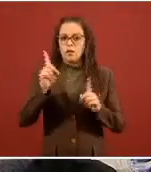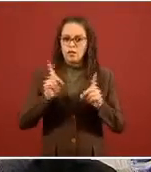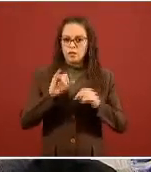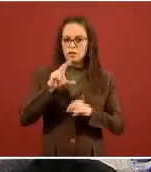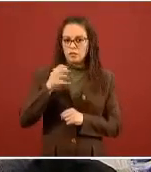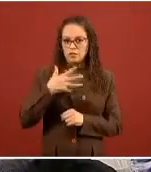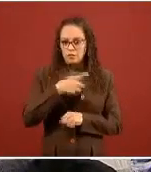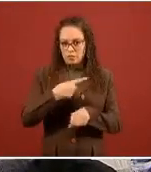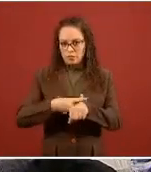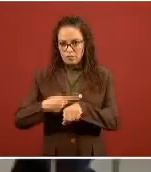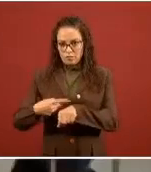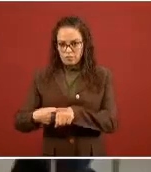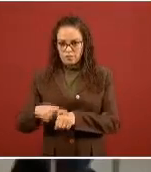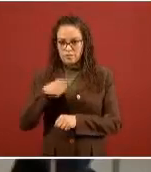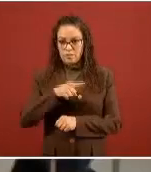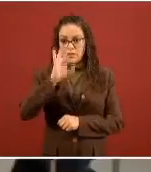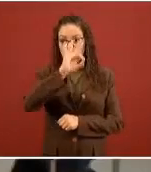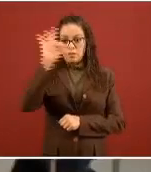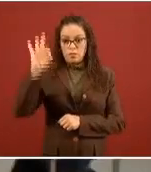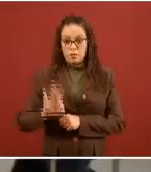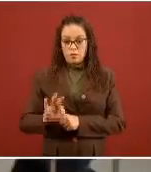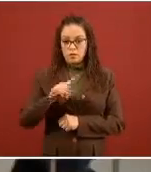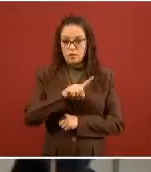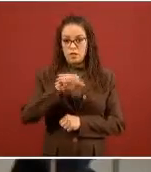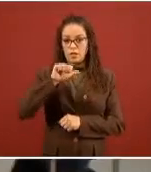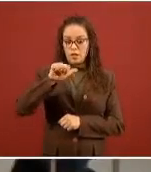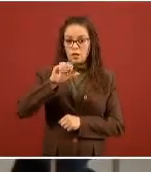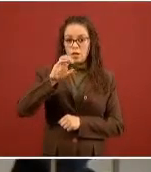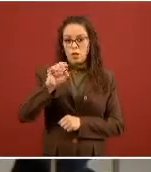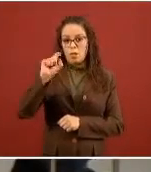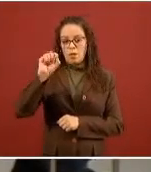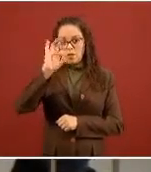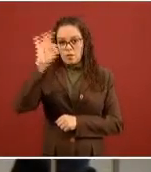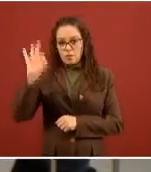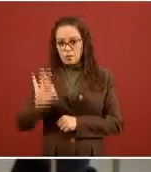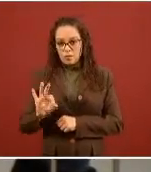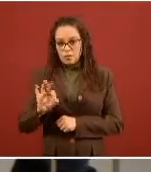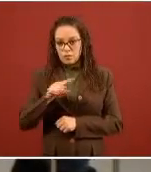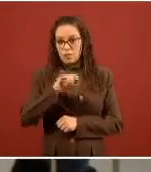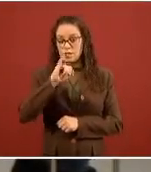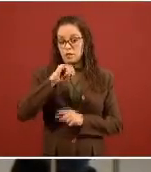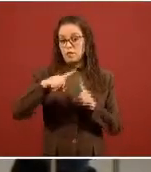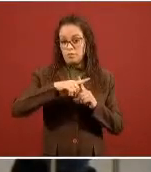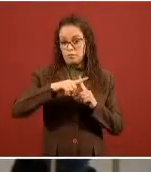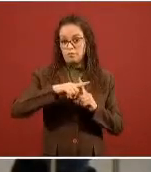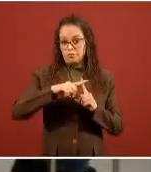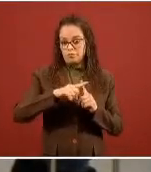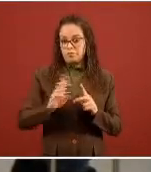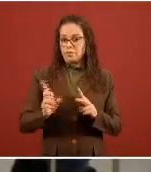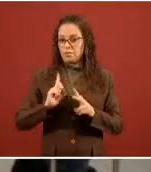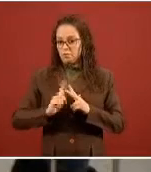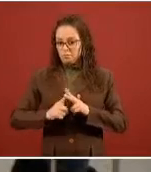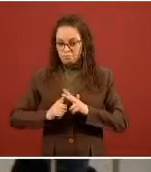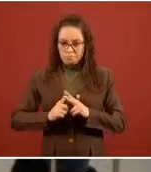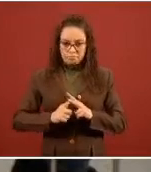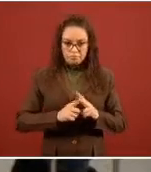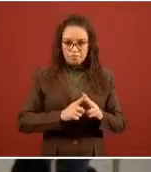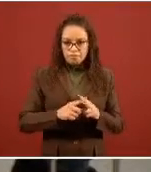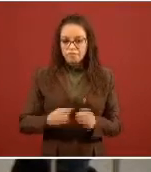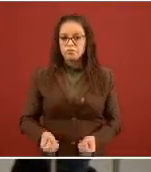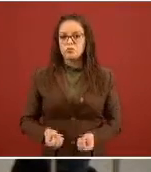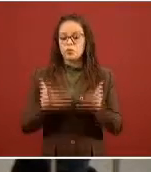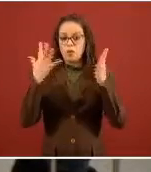¿Aplicaría el porcentaje de positividad que han mencionado del 16 o del 20% para tener un cálculo, ya que son sospechosos, de